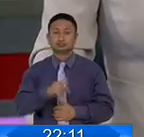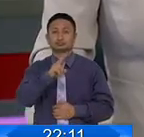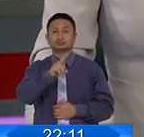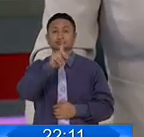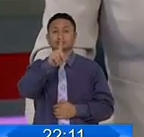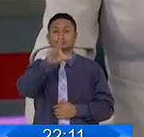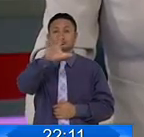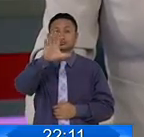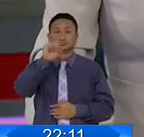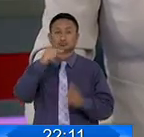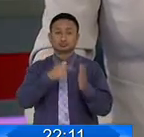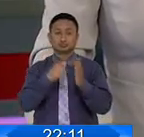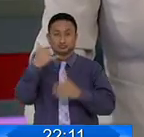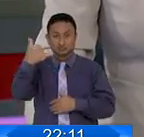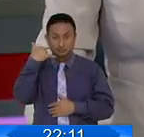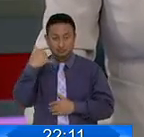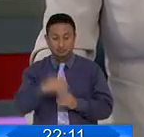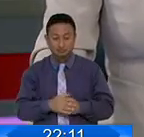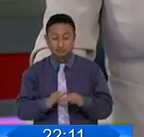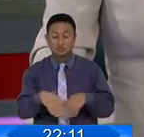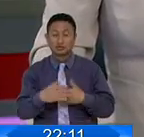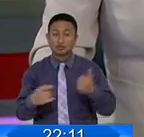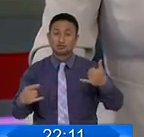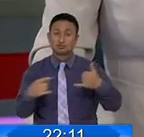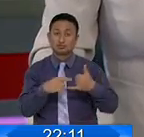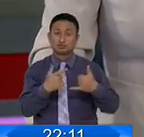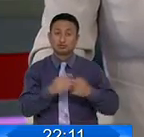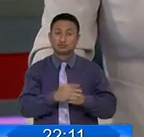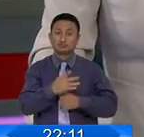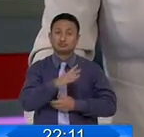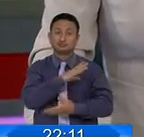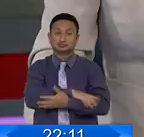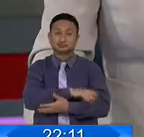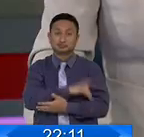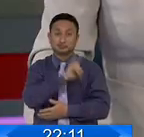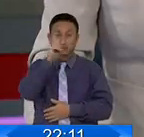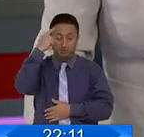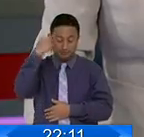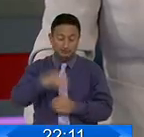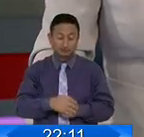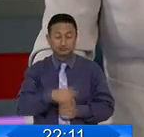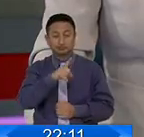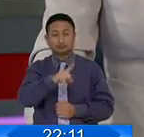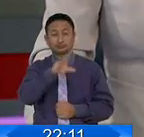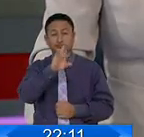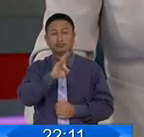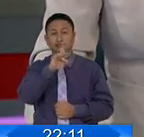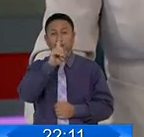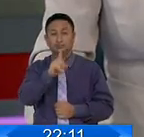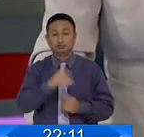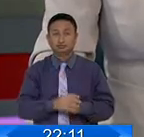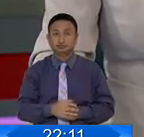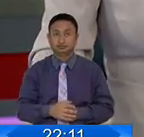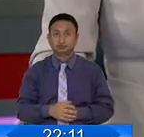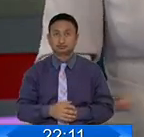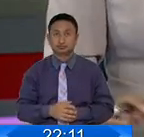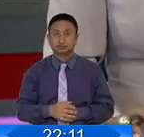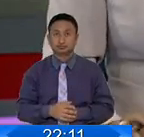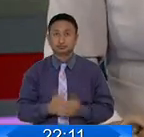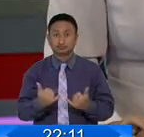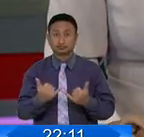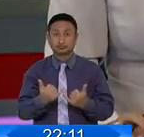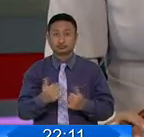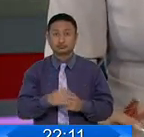215,000 llamadas se han receptado en el call center de la plataforma que implementó el gobierno con la llegada del coronavirus al país. De esta